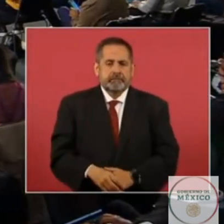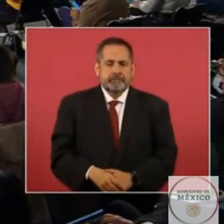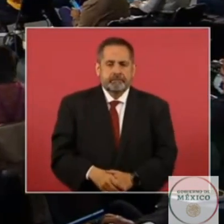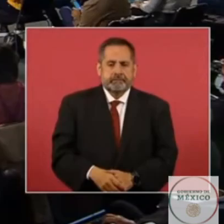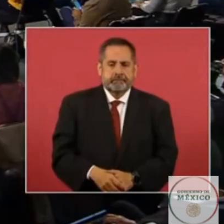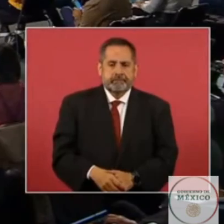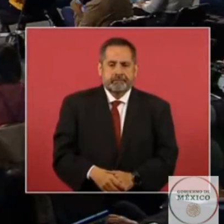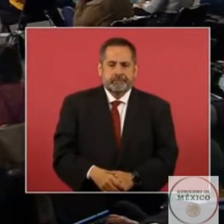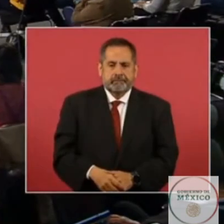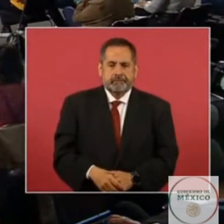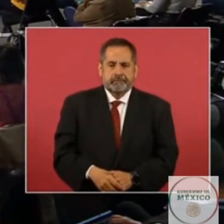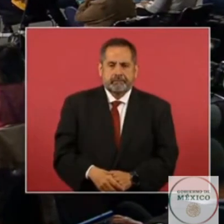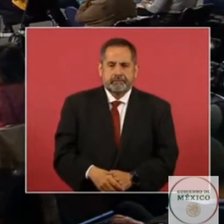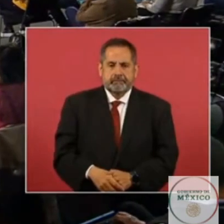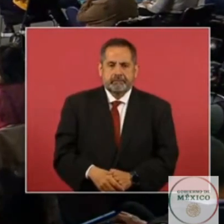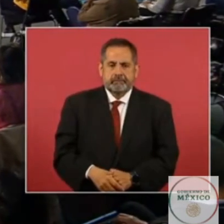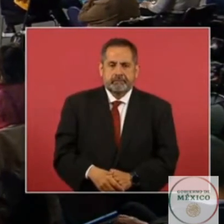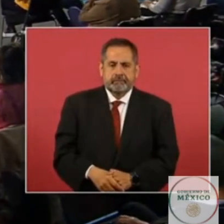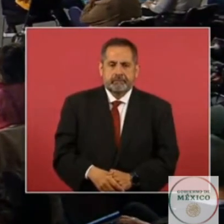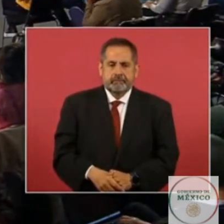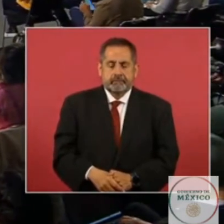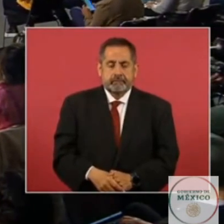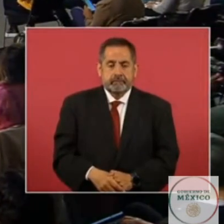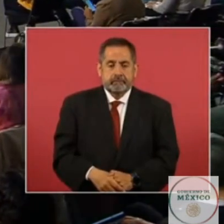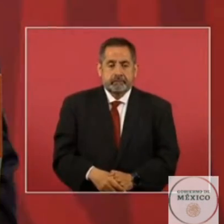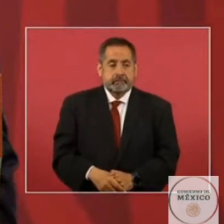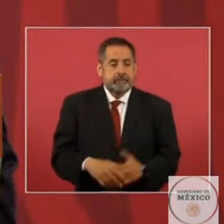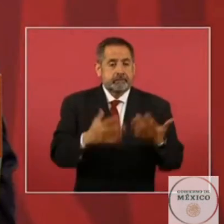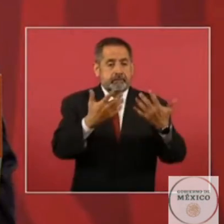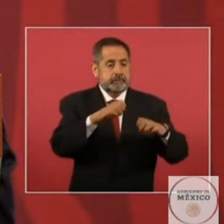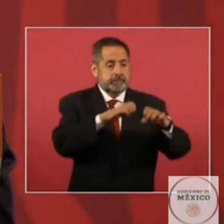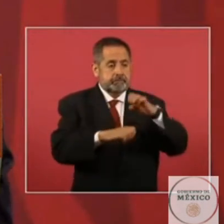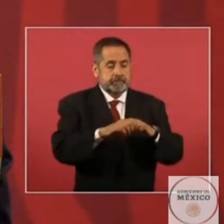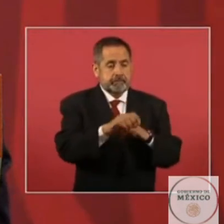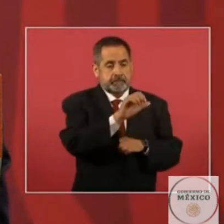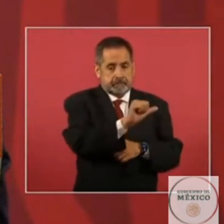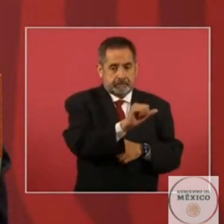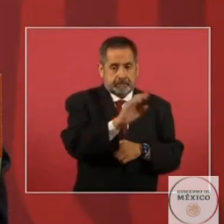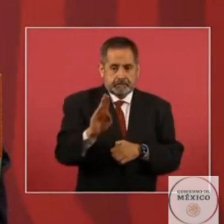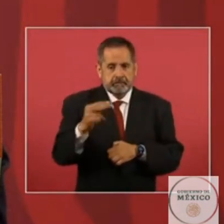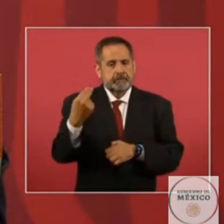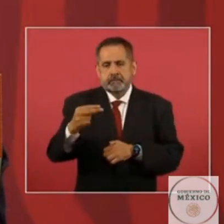el análisis de esta información en el momento en que se presentaron